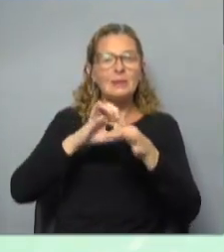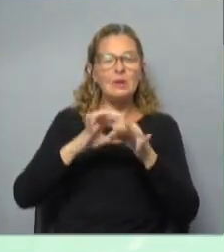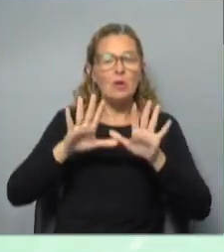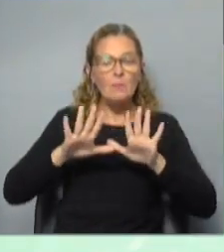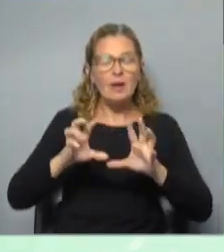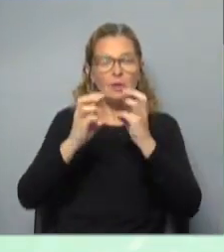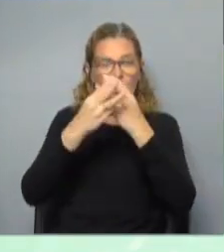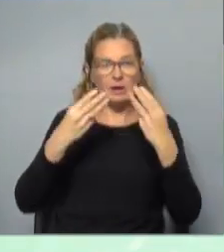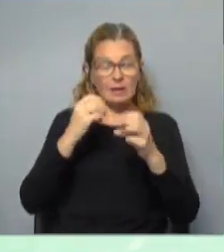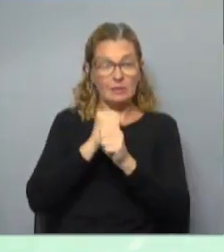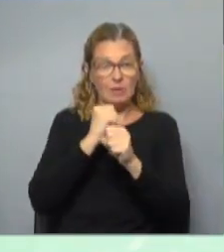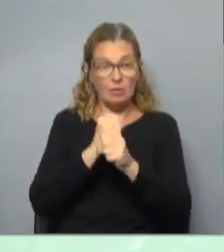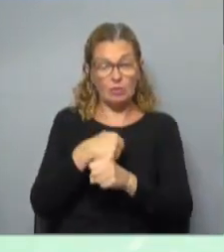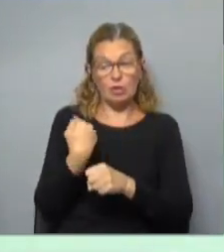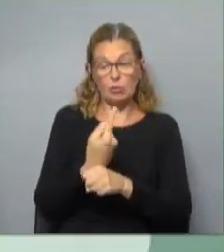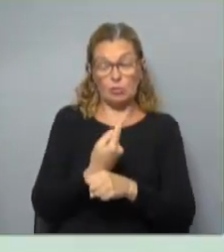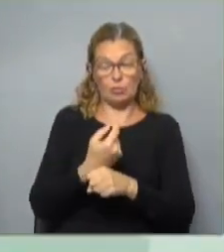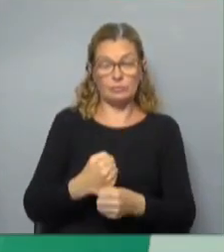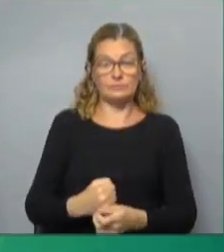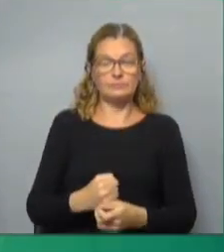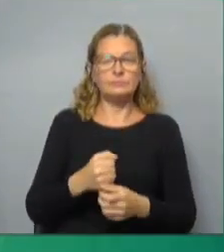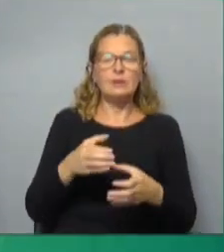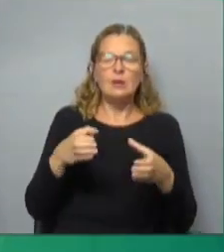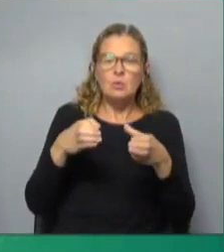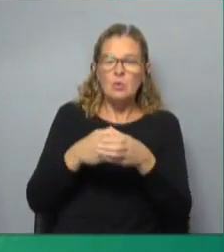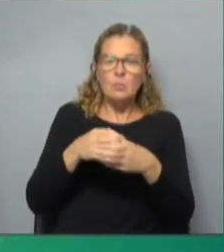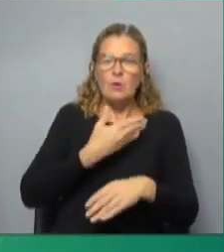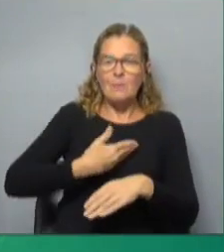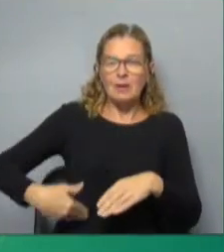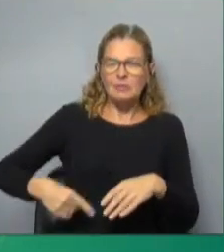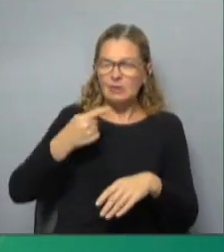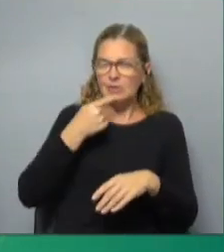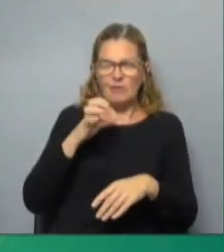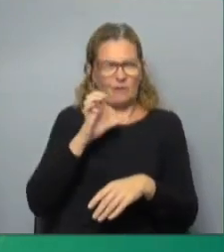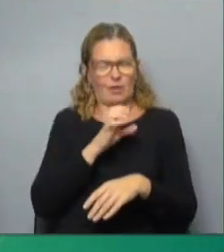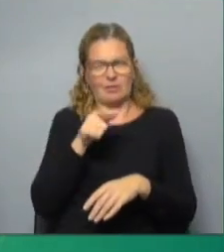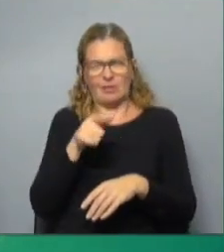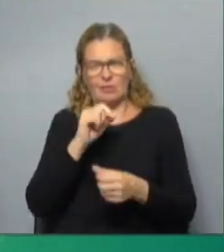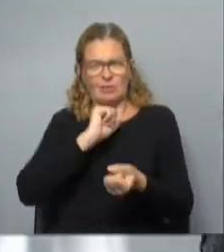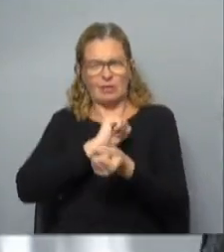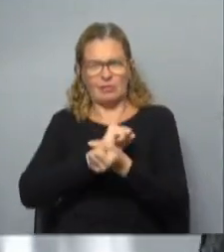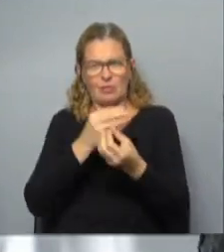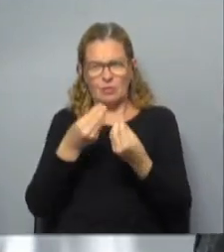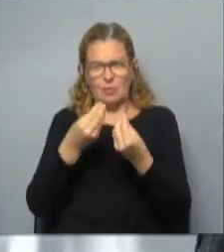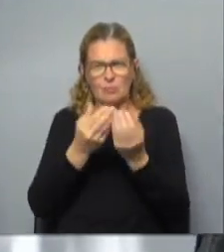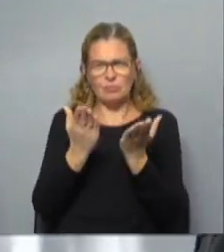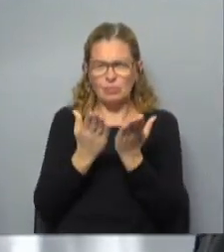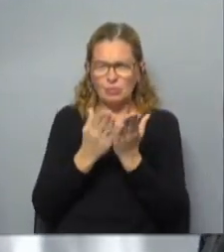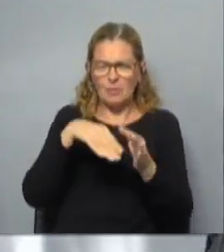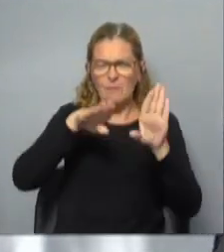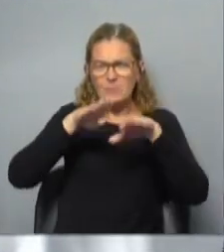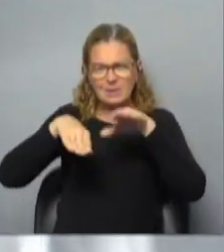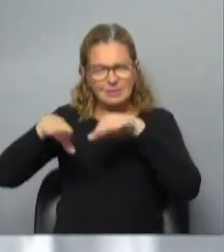paro general de trabajadores y trabajadoras el gremio del magisterio considera injusta y violenta la detención de varios estudiantes por